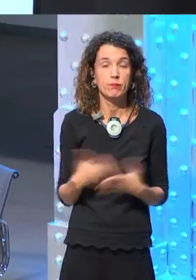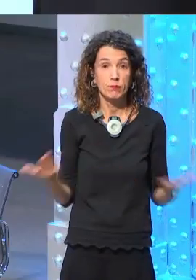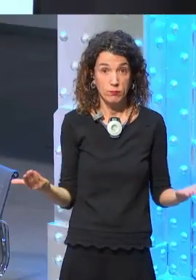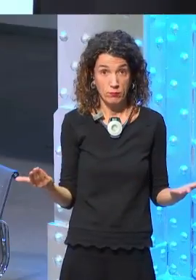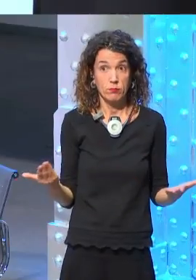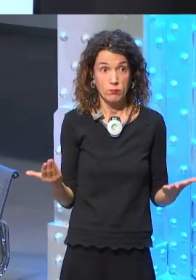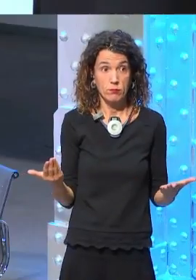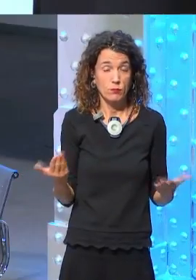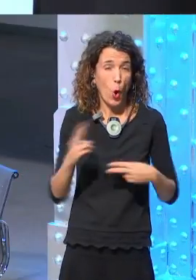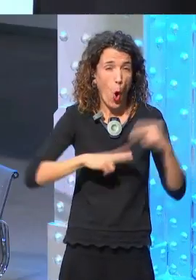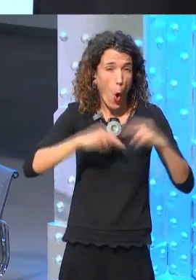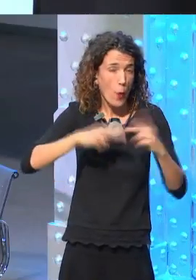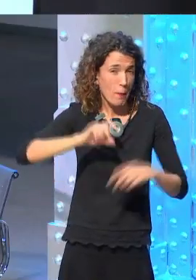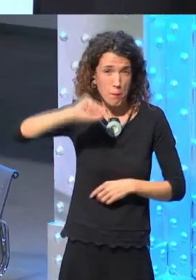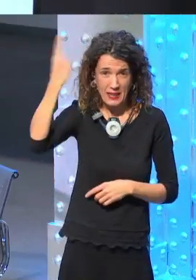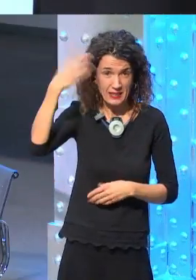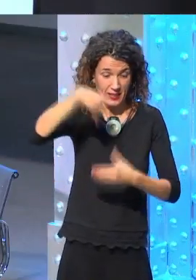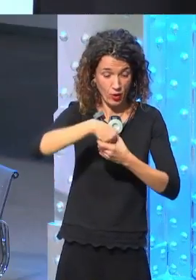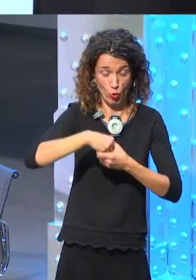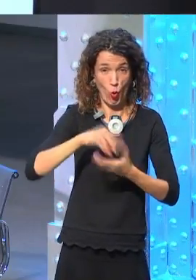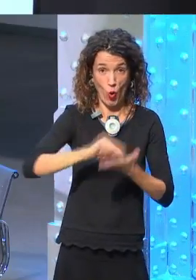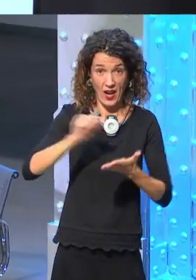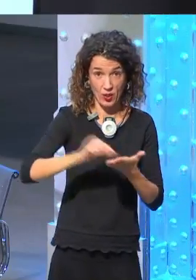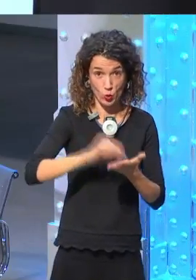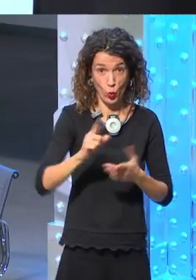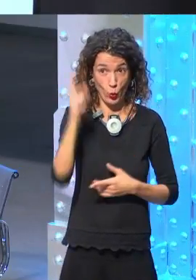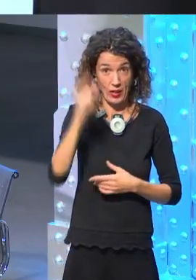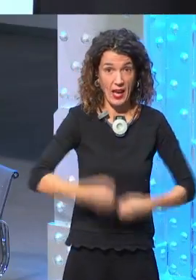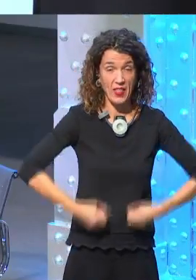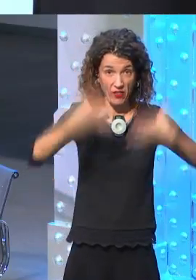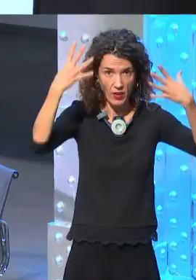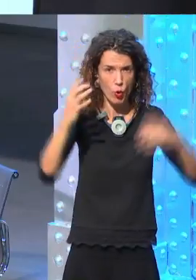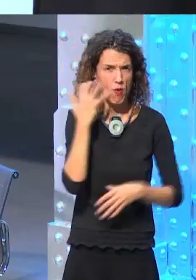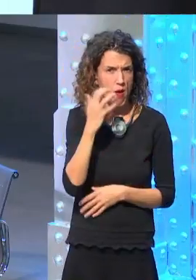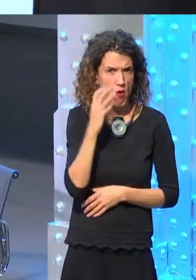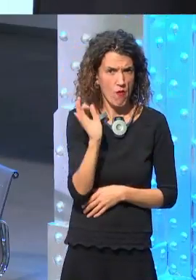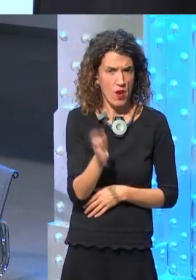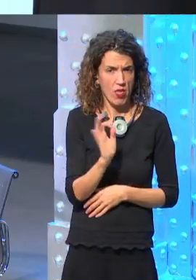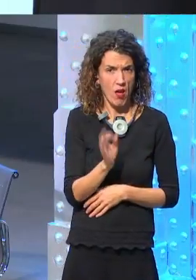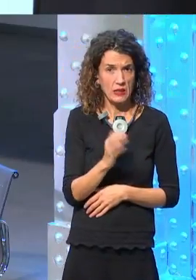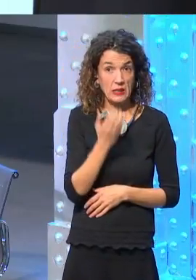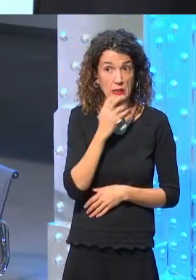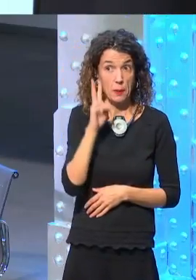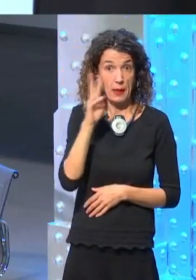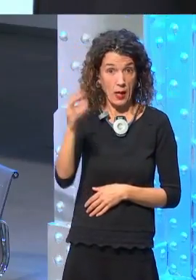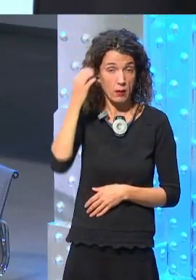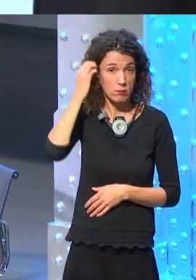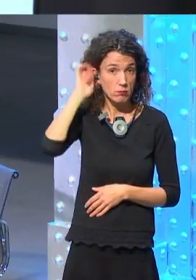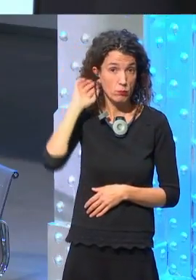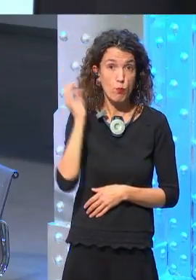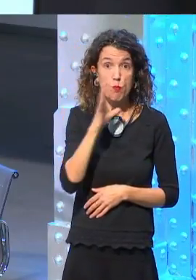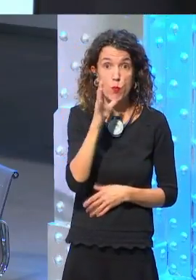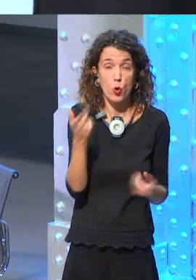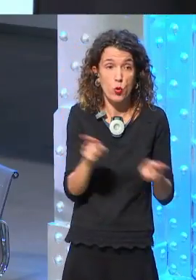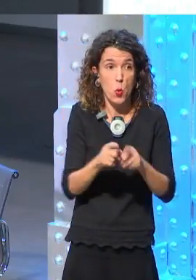La mayor obra que hemos hecho en el estudio es este edificio. Este es un edificio raro si se fijan, porque